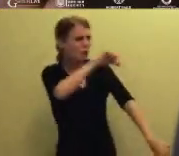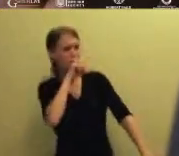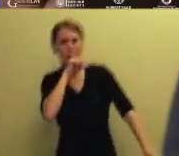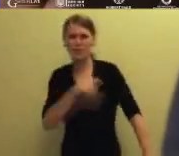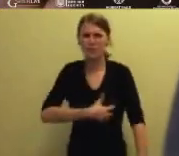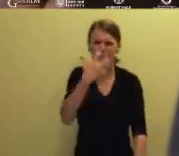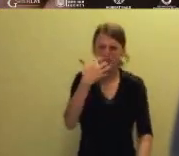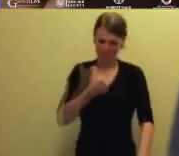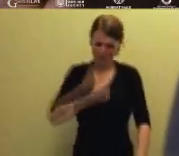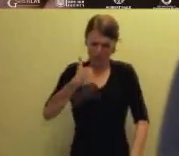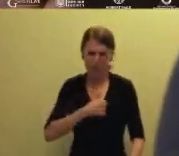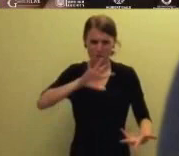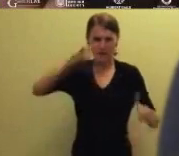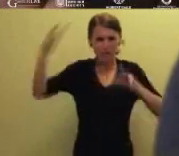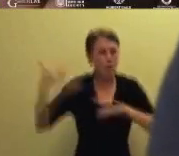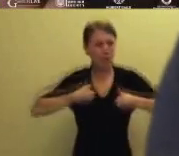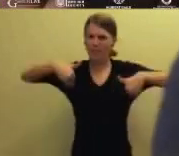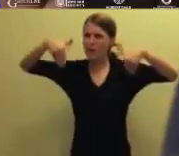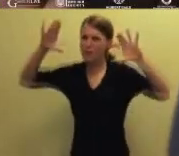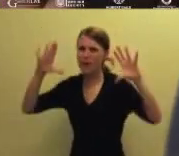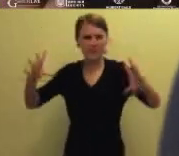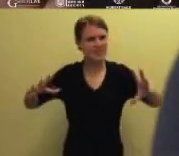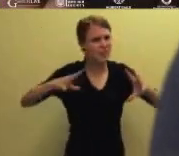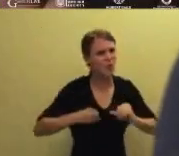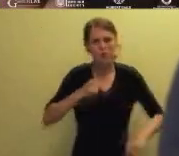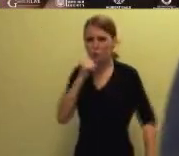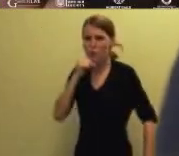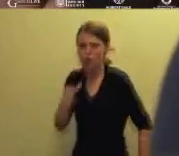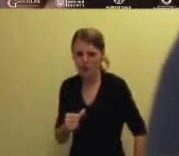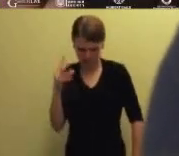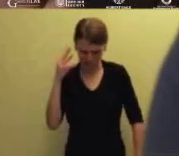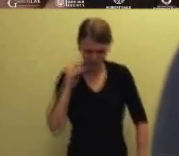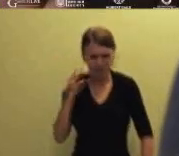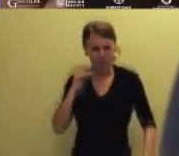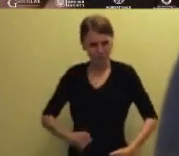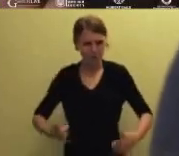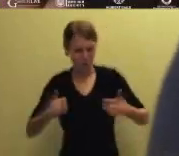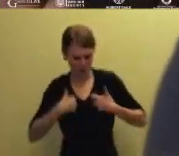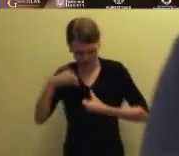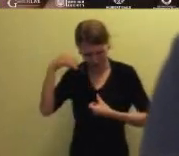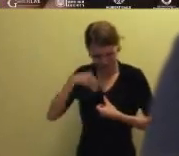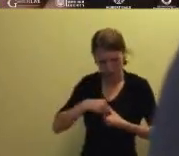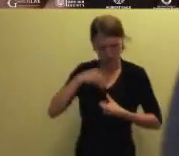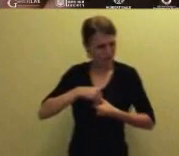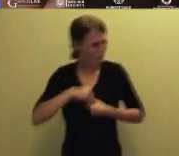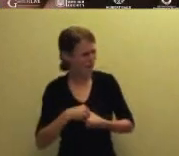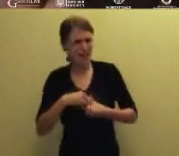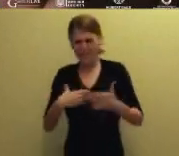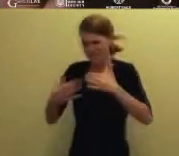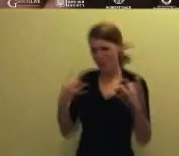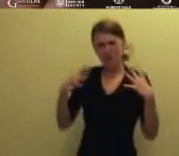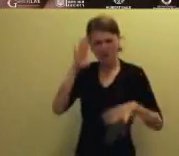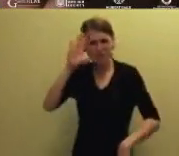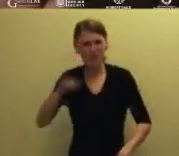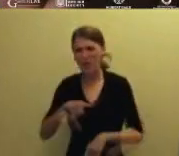película mejor era lo que estaba haciendo los cafés o uno de los que aguantaba en la percha el micrófono y le dijeron a ver aquí qué vas a hacer en la película dijo si